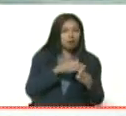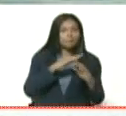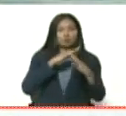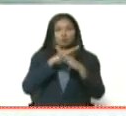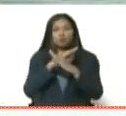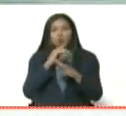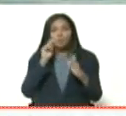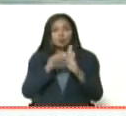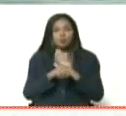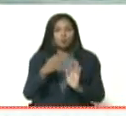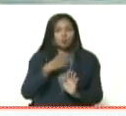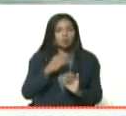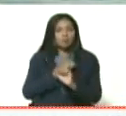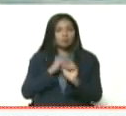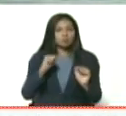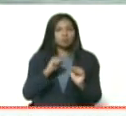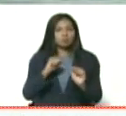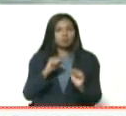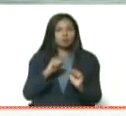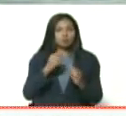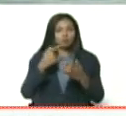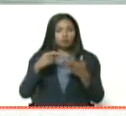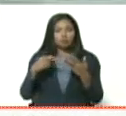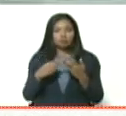no comprara alimentos en el mundo.